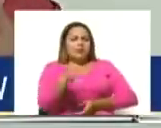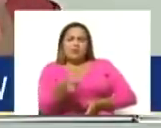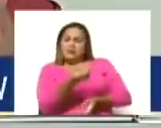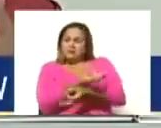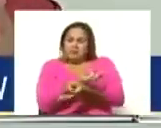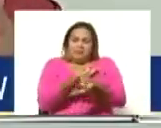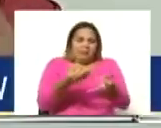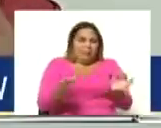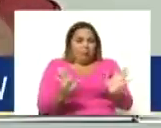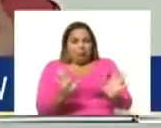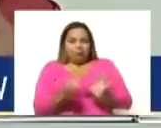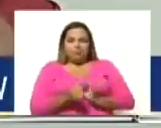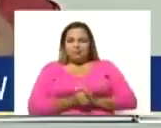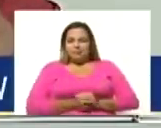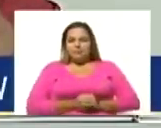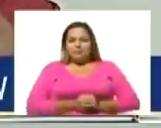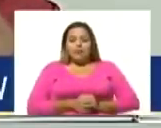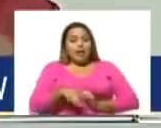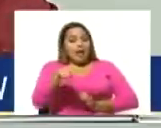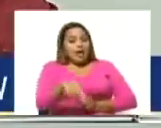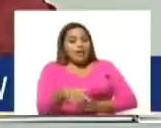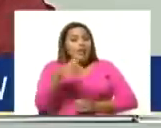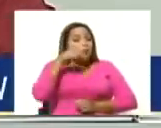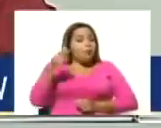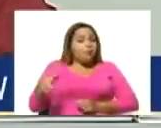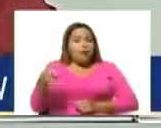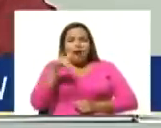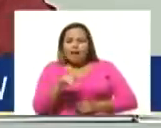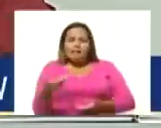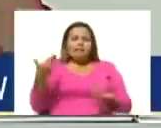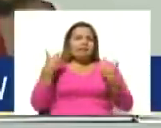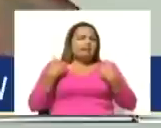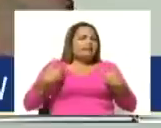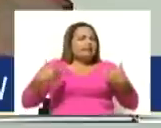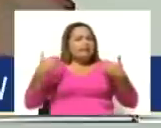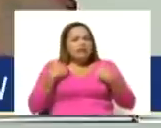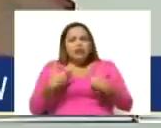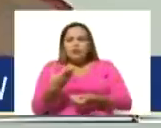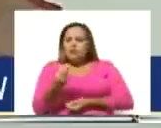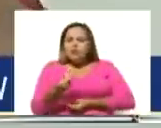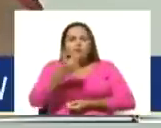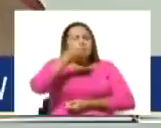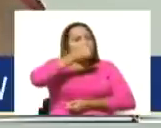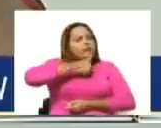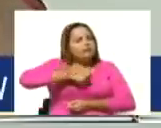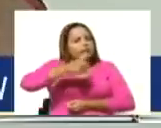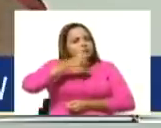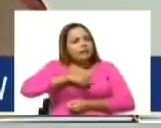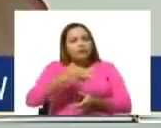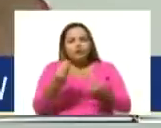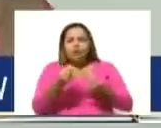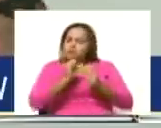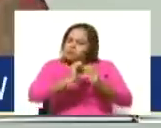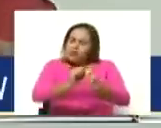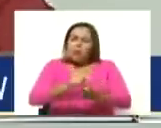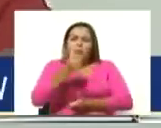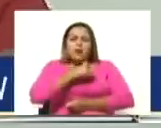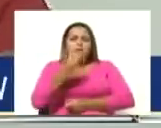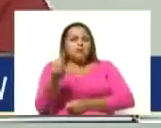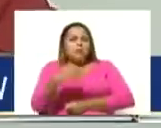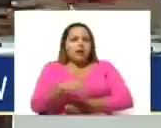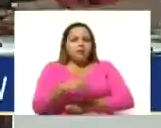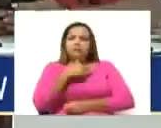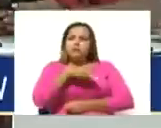Entonces nosotros, aquí este pueblo ha aguantado demasiado. Seguiremos aguantando muchas cosas, pues. Y nos